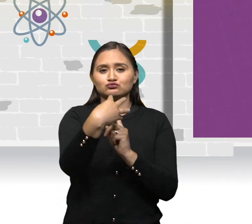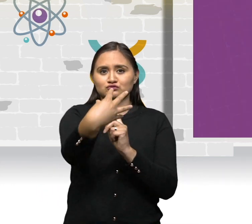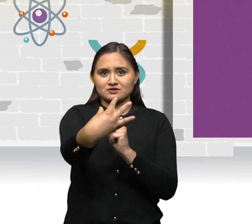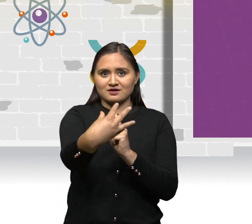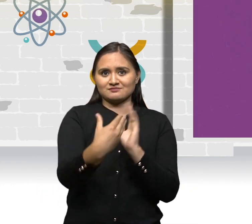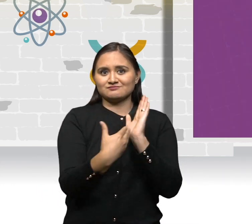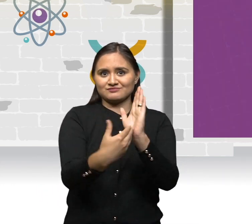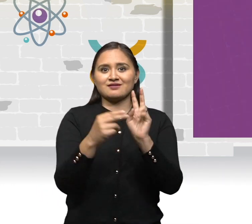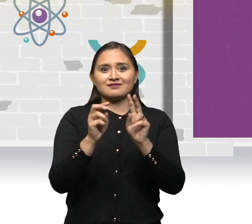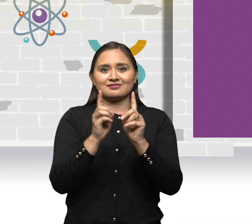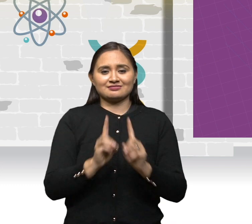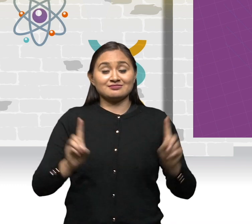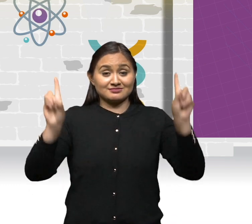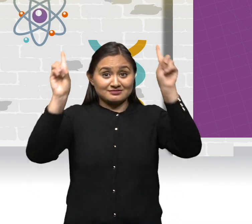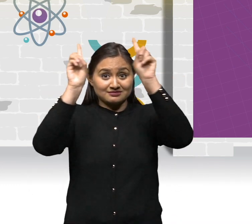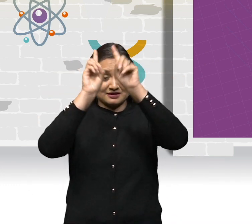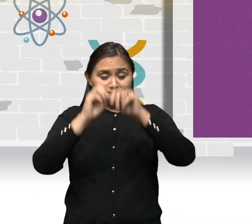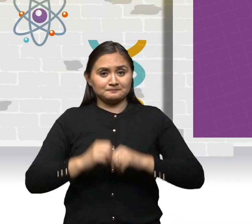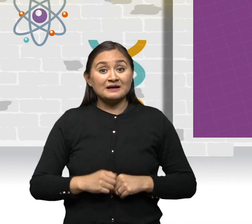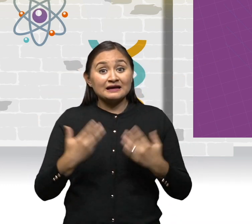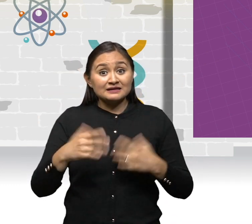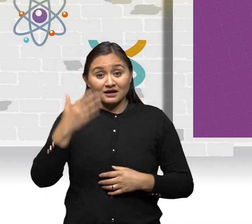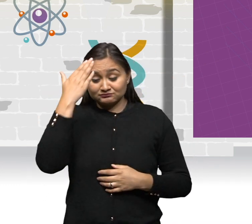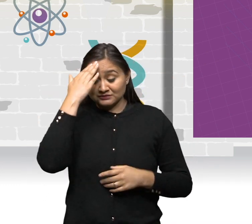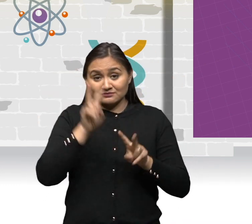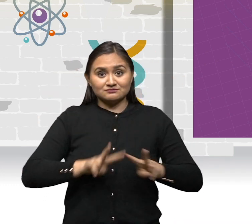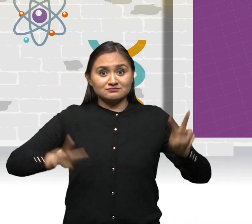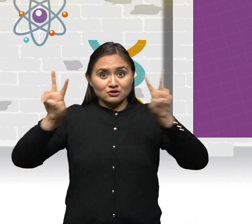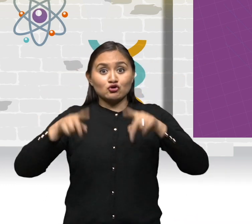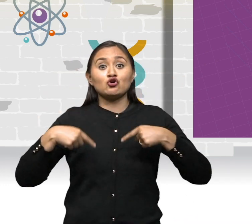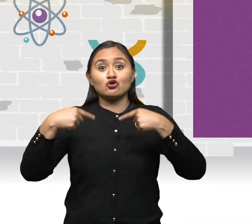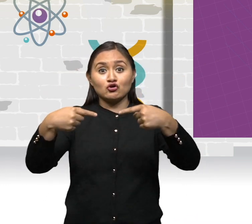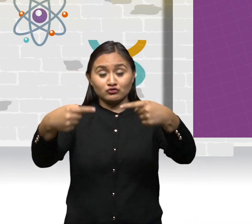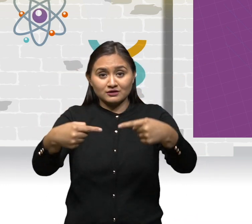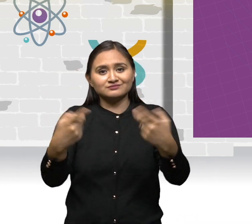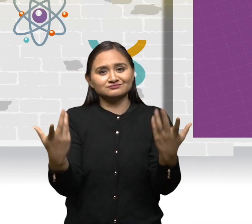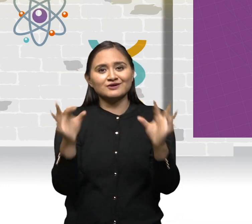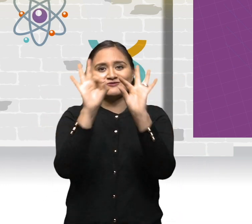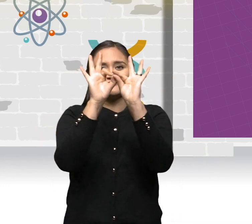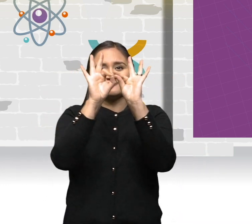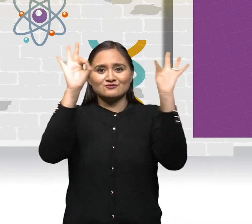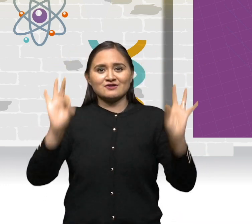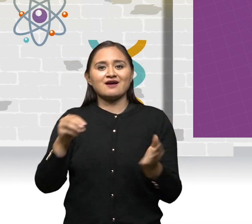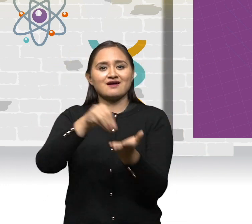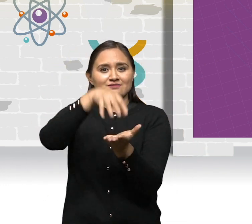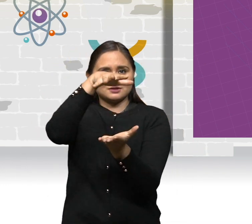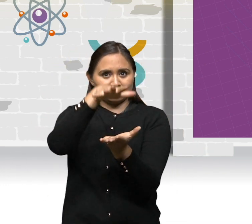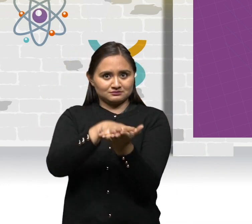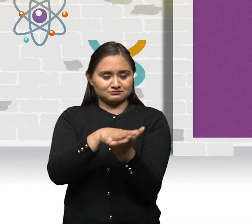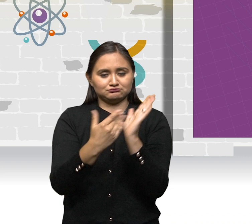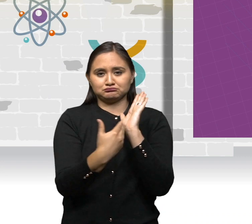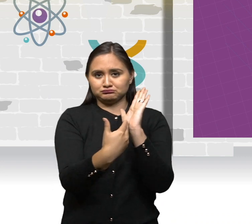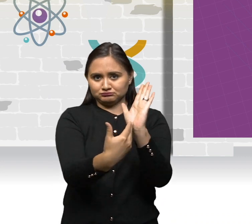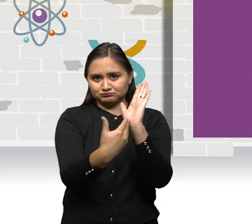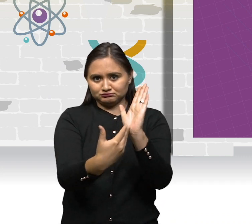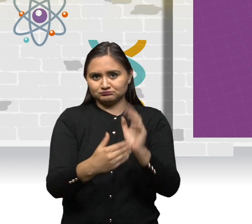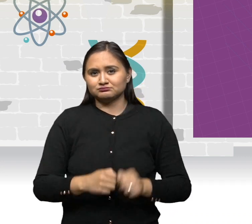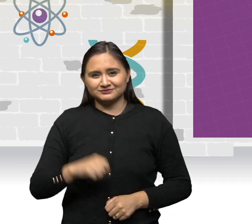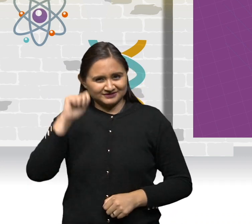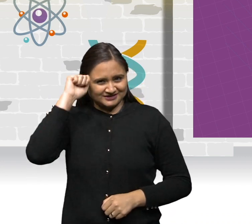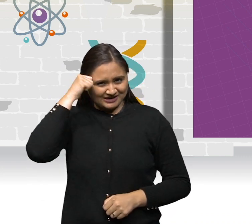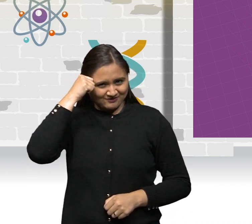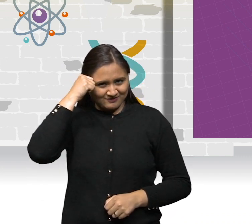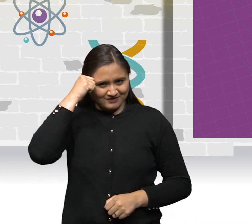las unidades en las que se presentan los datos. Una vez hallada la constante, la ecuación del gas ideal se suele presentar así.